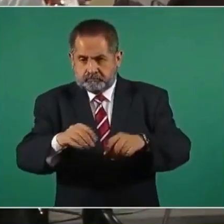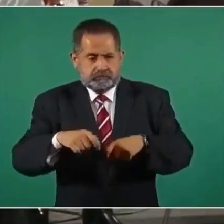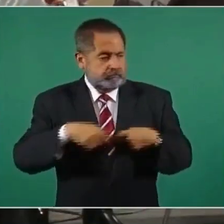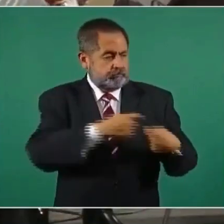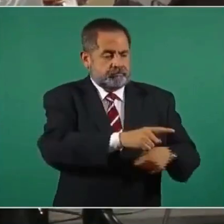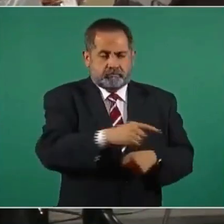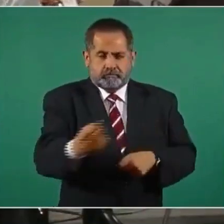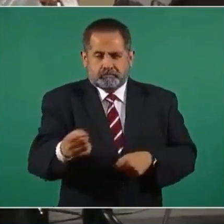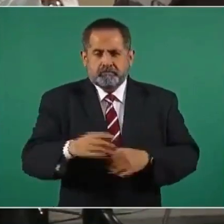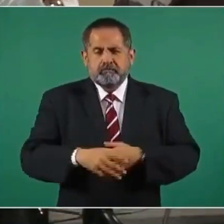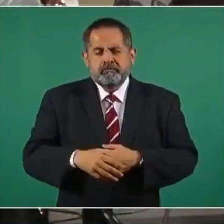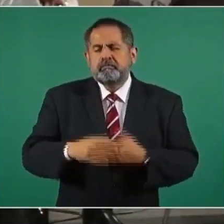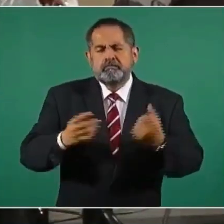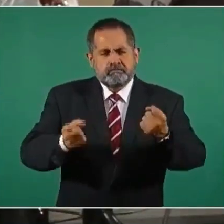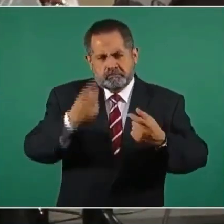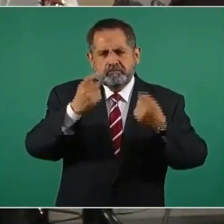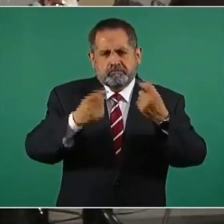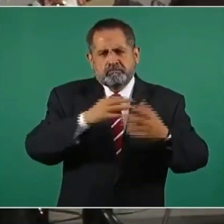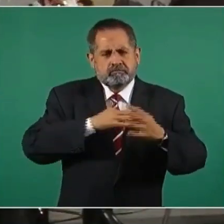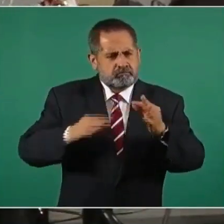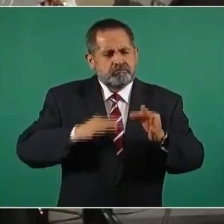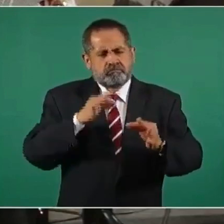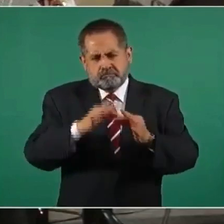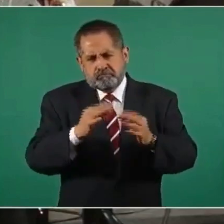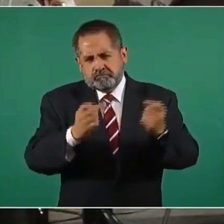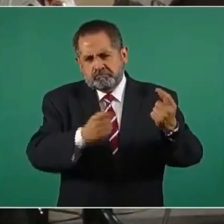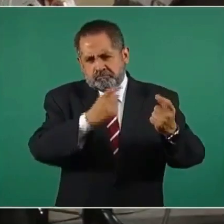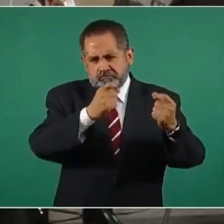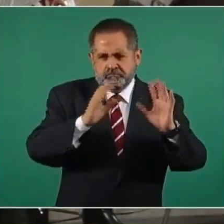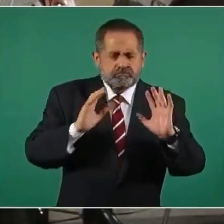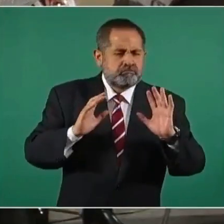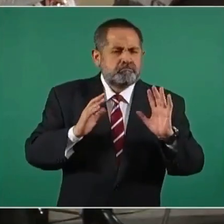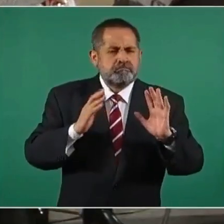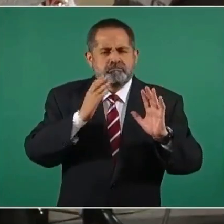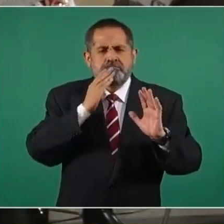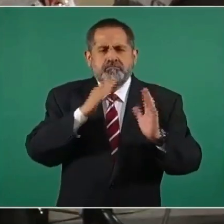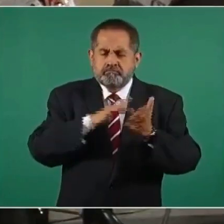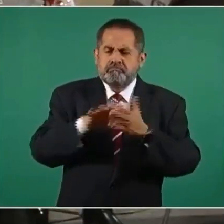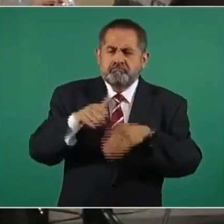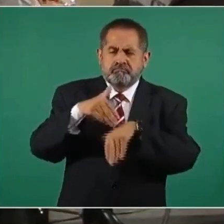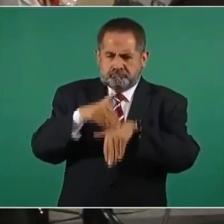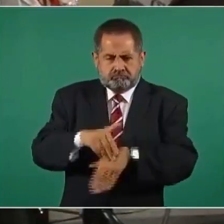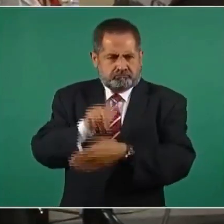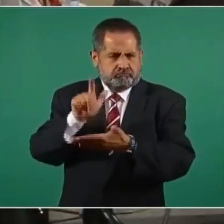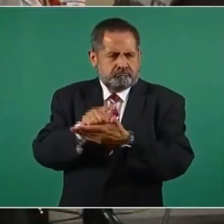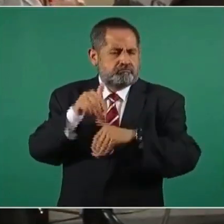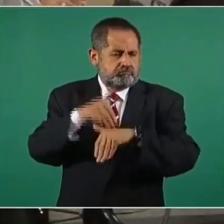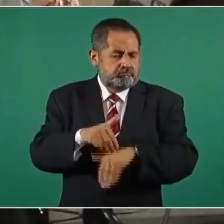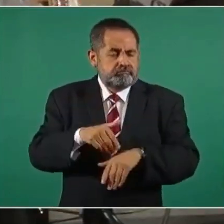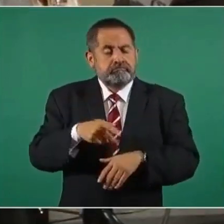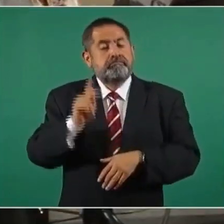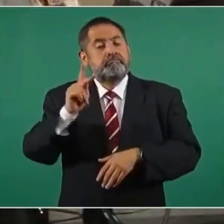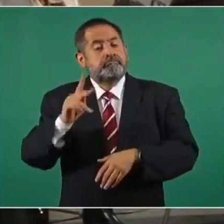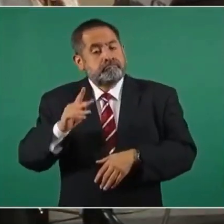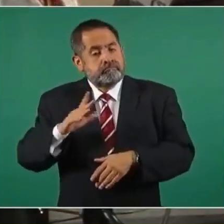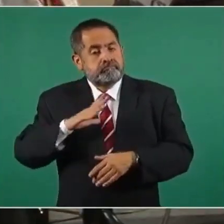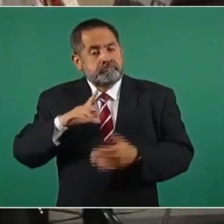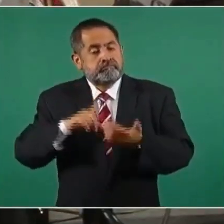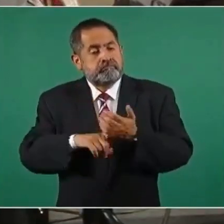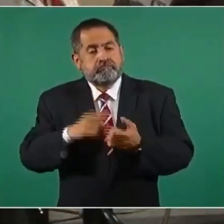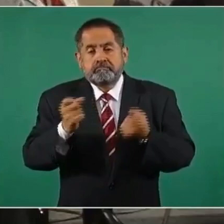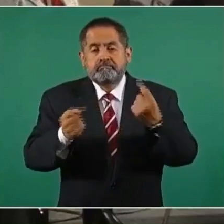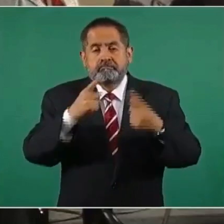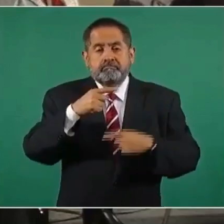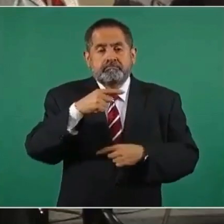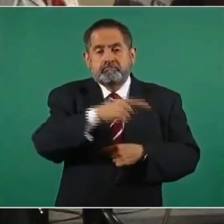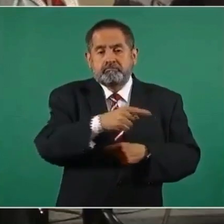muy cumplidas, porque he buscado empresas que realmente siempre están muy alineadas a la ley. Y me topé también que siempre tienen que